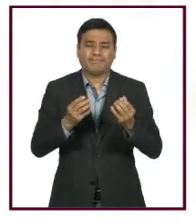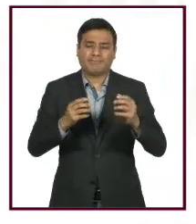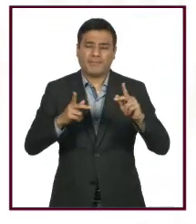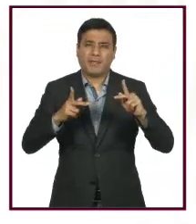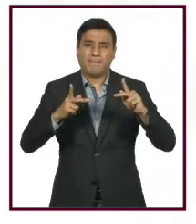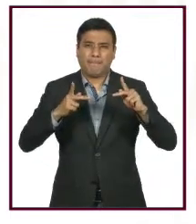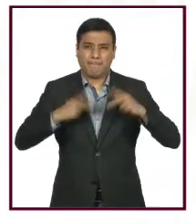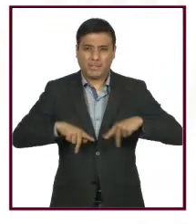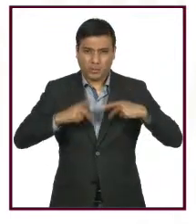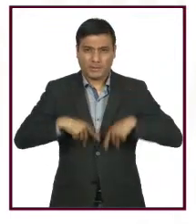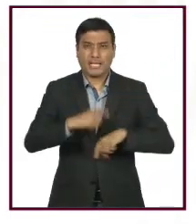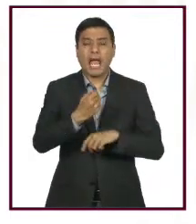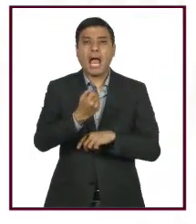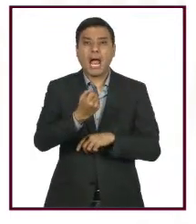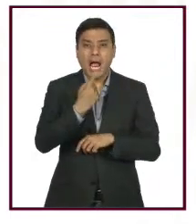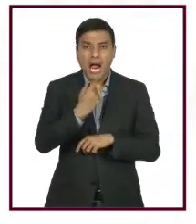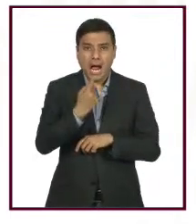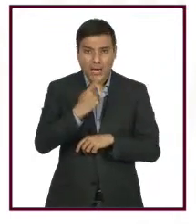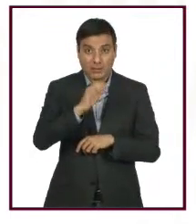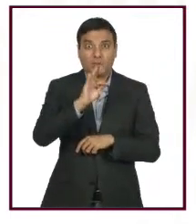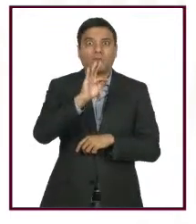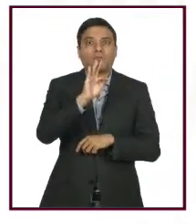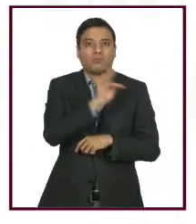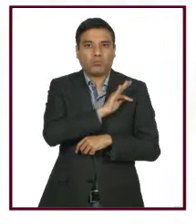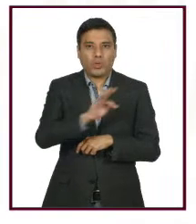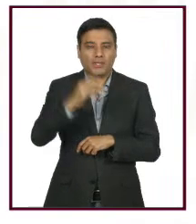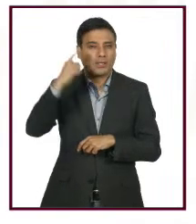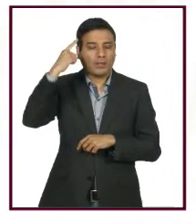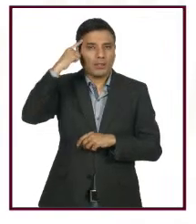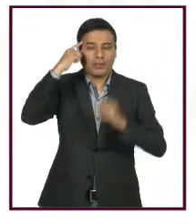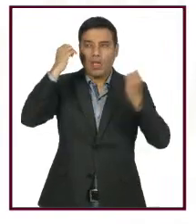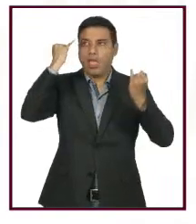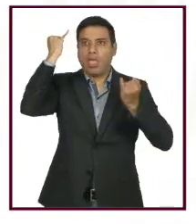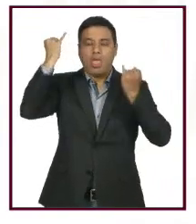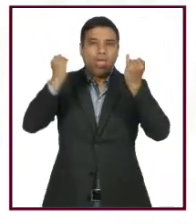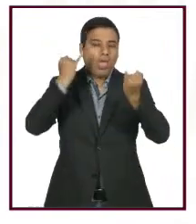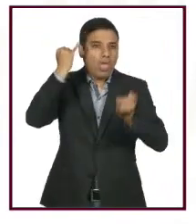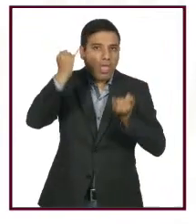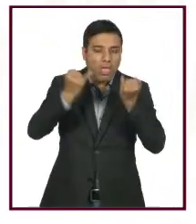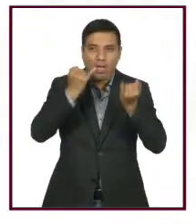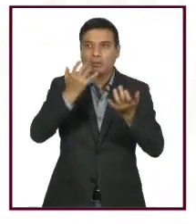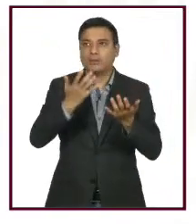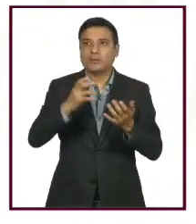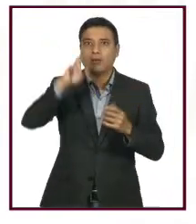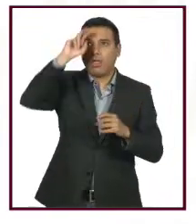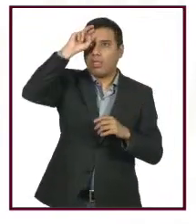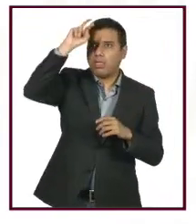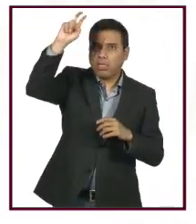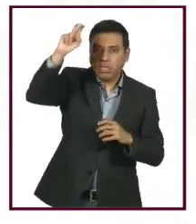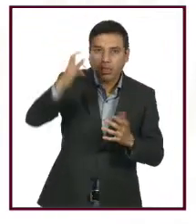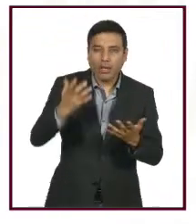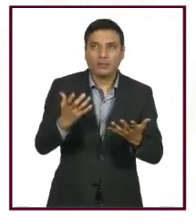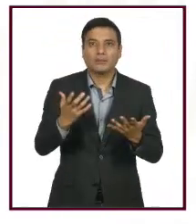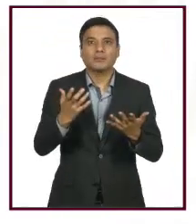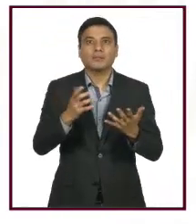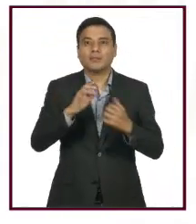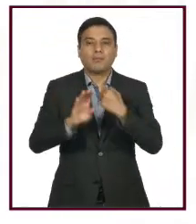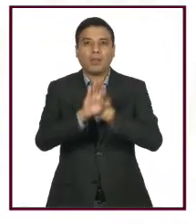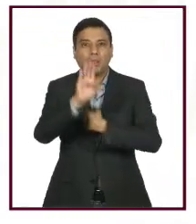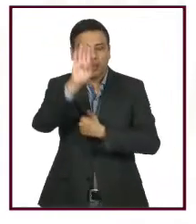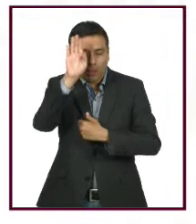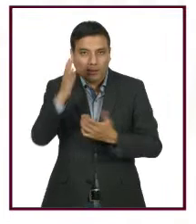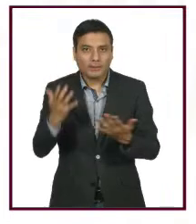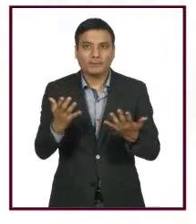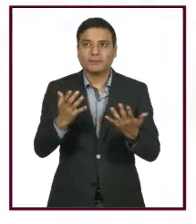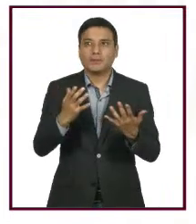usuarios llegan a presentar síntomas psicóticos, dentro de los cuales se pueden encontrar ideas delirantes, alucinaciones visuales,